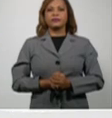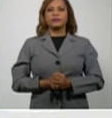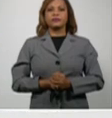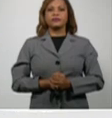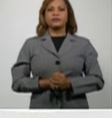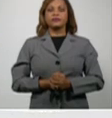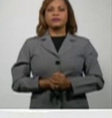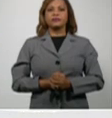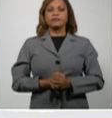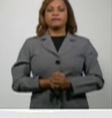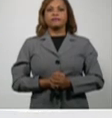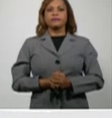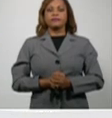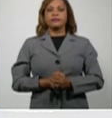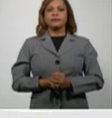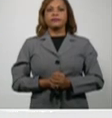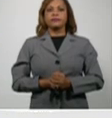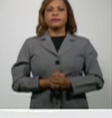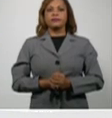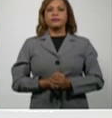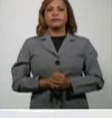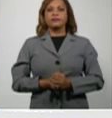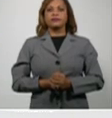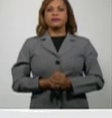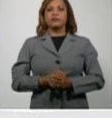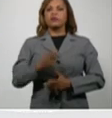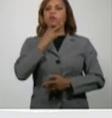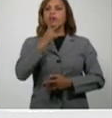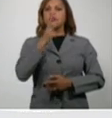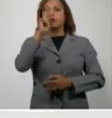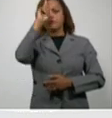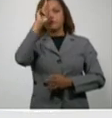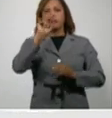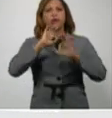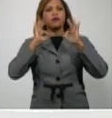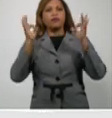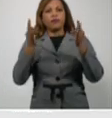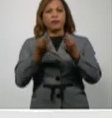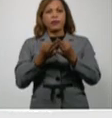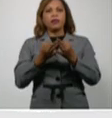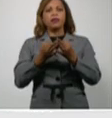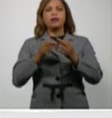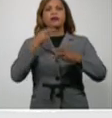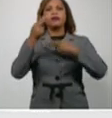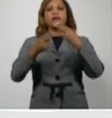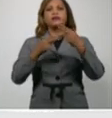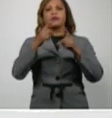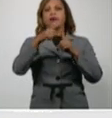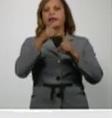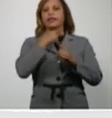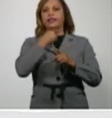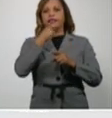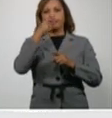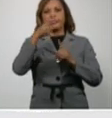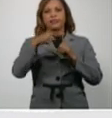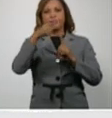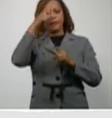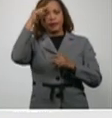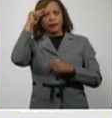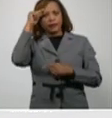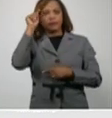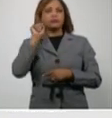que inmediatamente se fue atendida en su área, se hizo igualmente el test de antígeno, a pesar de no ser un síntoma